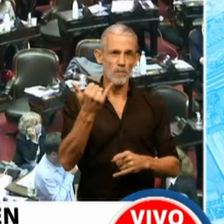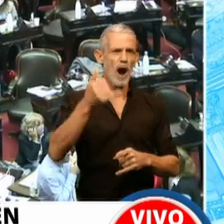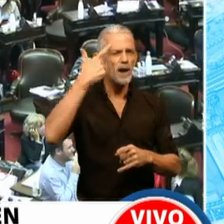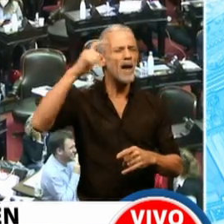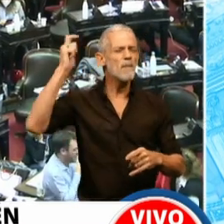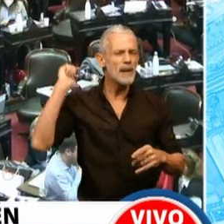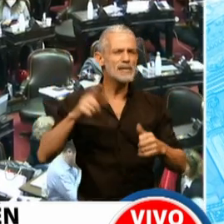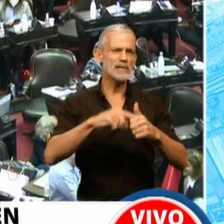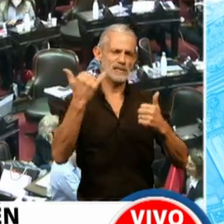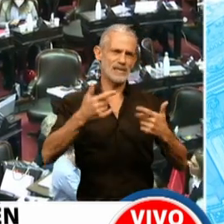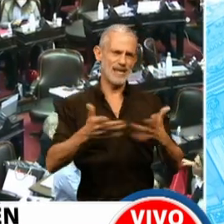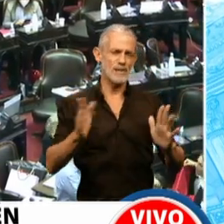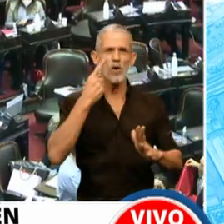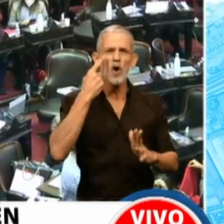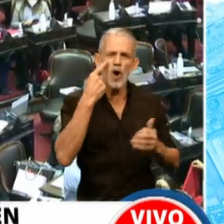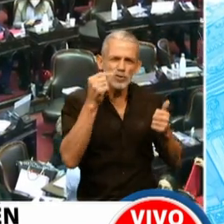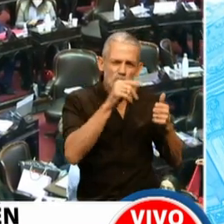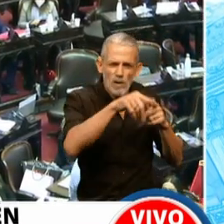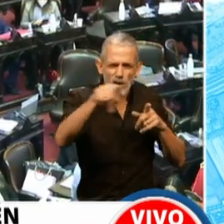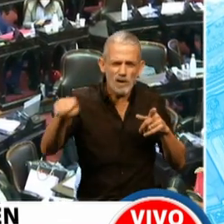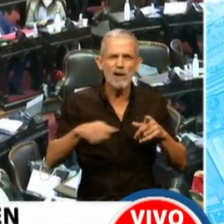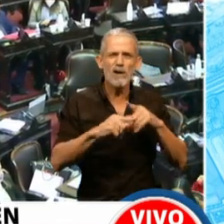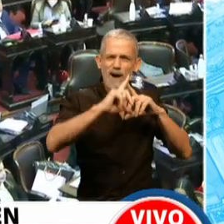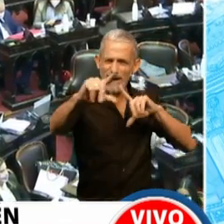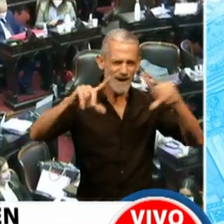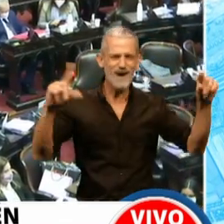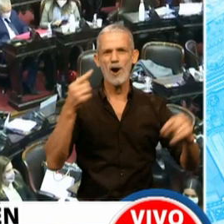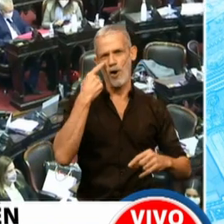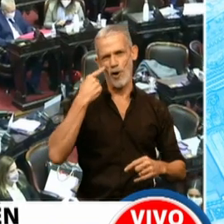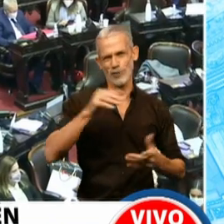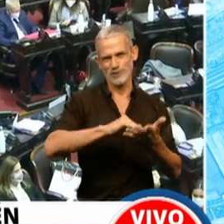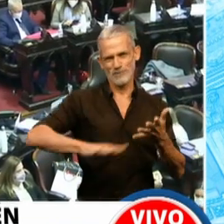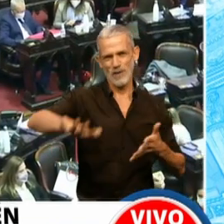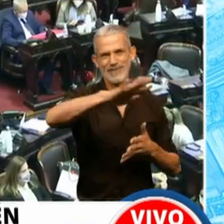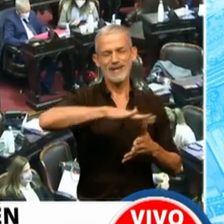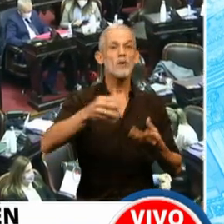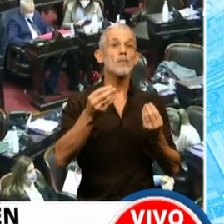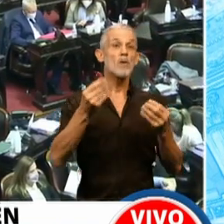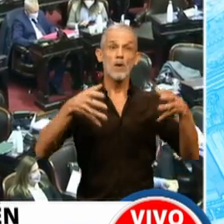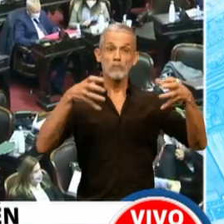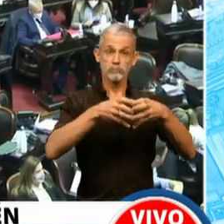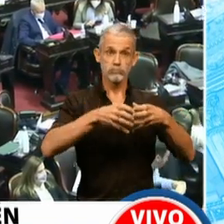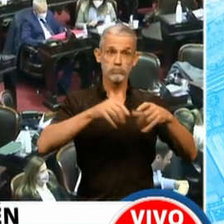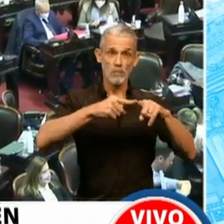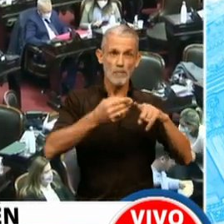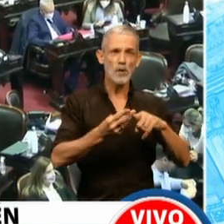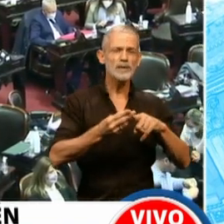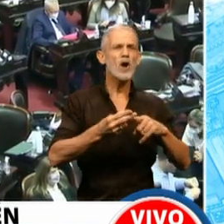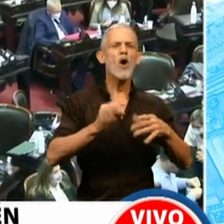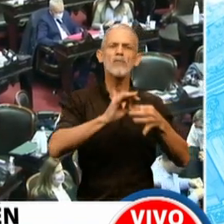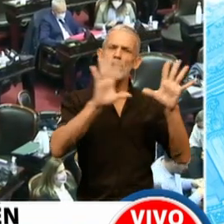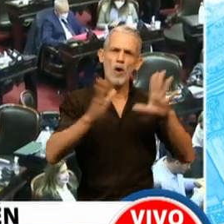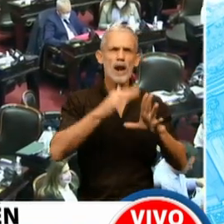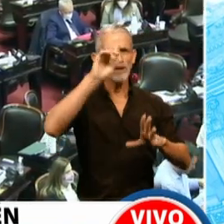experiencia y conocemos cada rincón de nuestro territorio porque somos un partido democrático y general